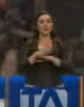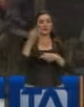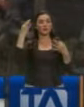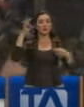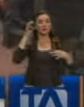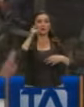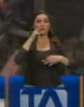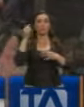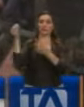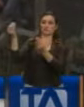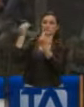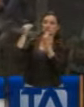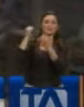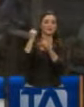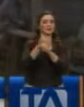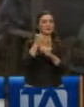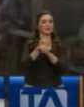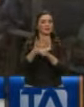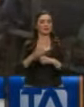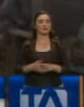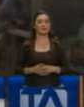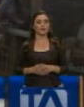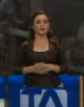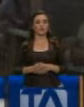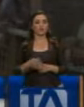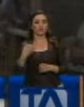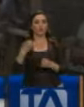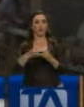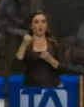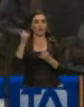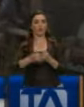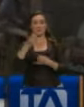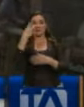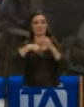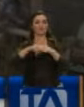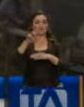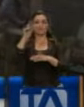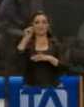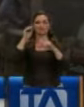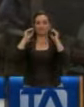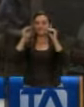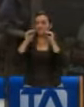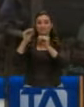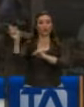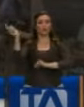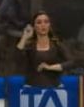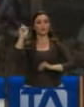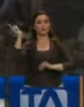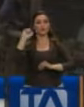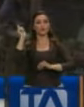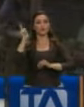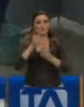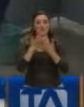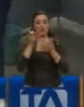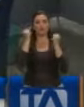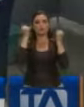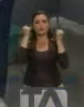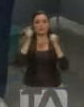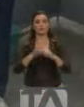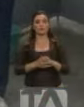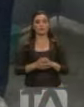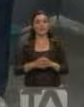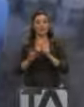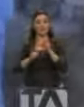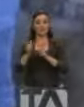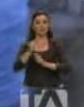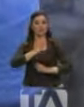mi papá nos enseñó a trabajar y yo voy a ser la última porque ya mis hijas no les inculco este trabajo porque es duro. Los dueños de